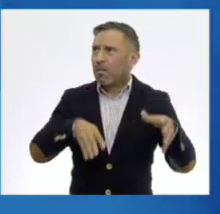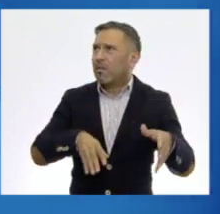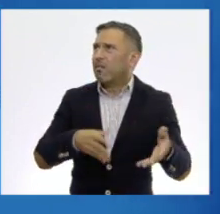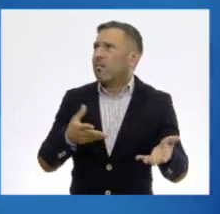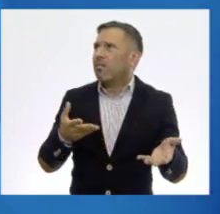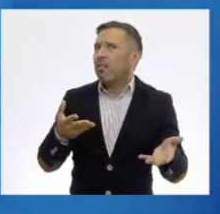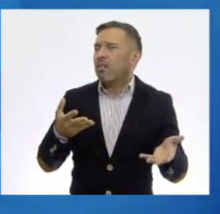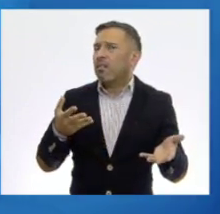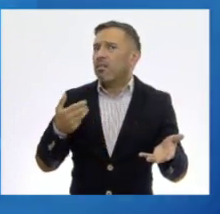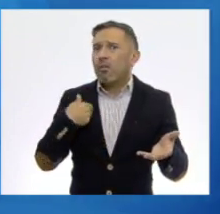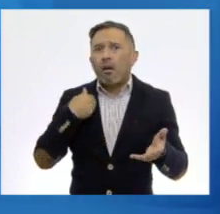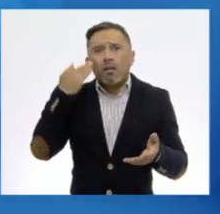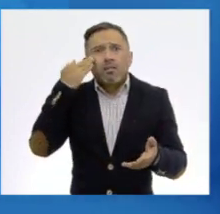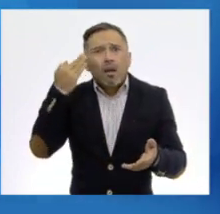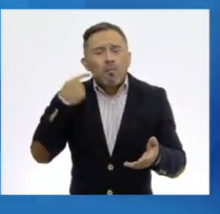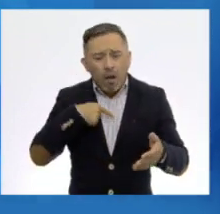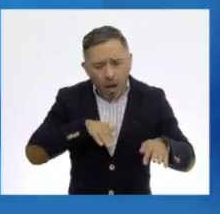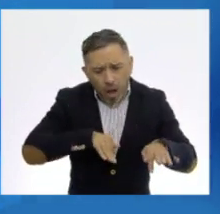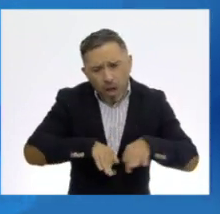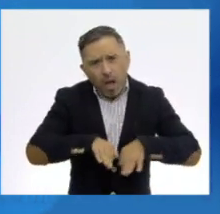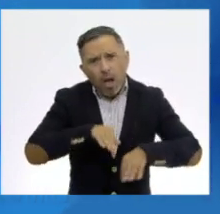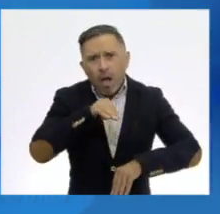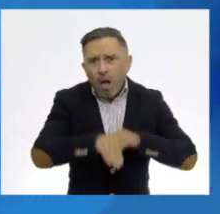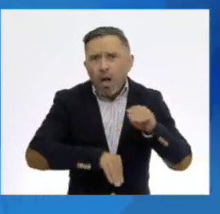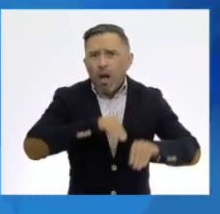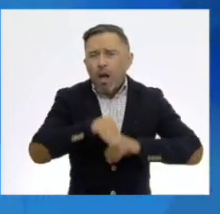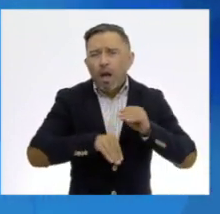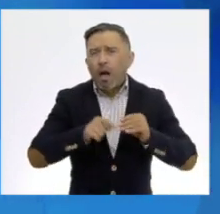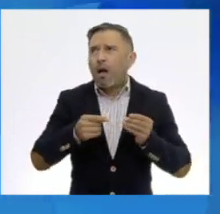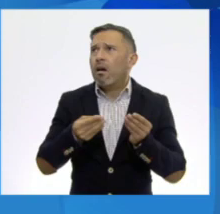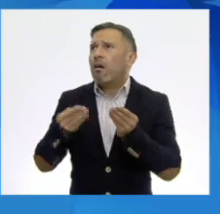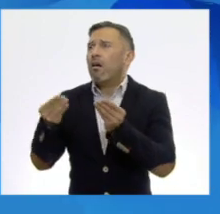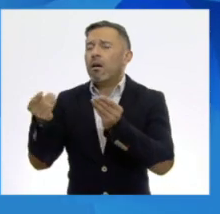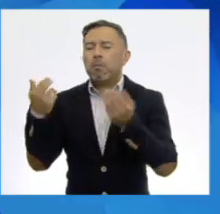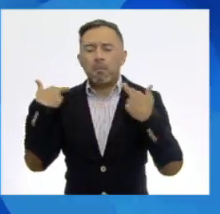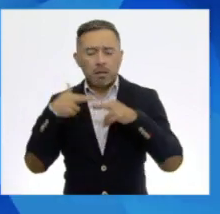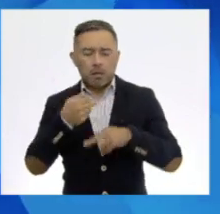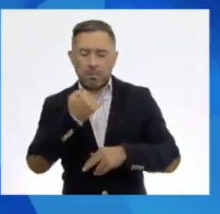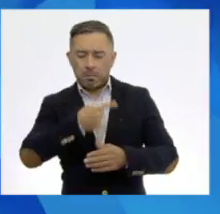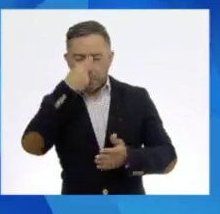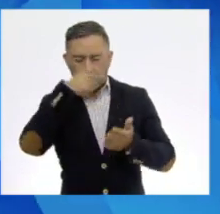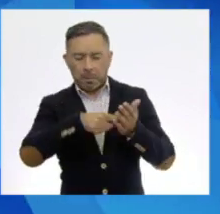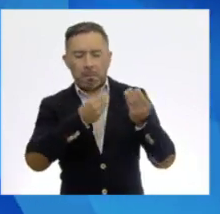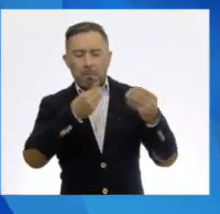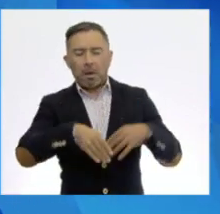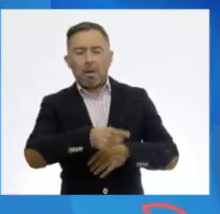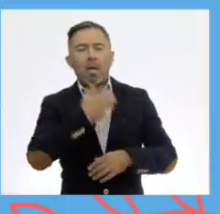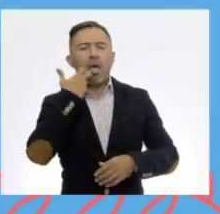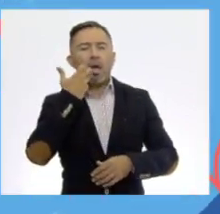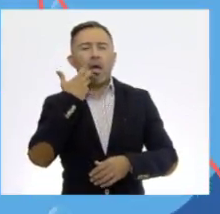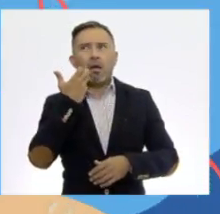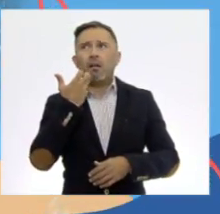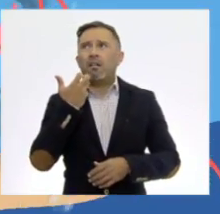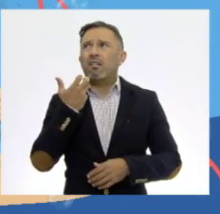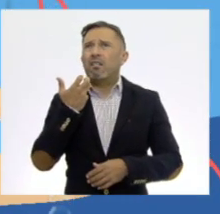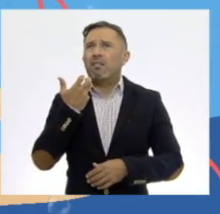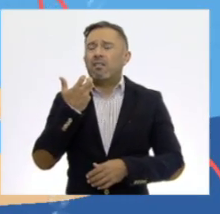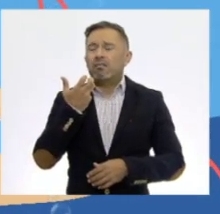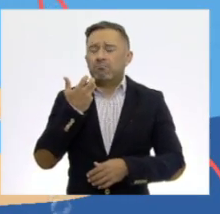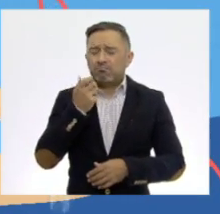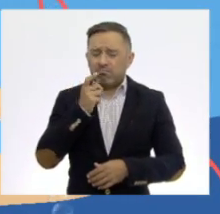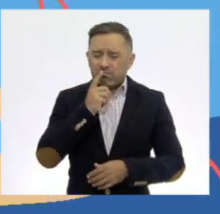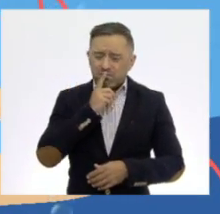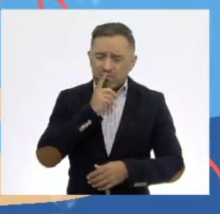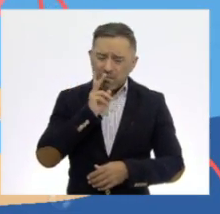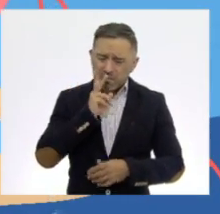va a creer que sencillamente fue destruido. Entonces te preparas para el regaño y la mala nota. Ahora,